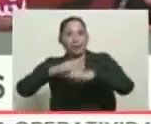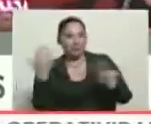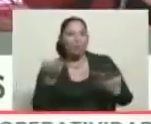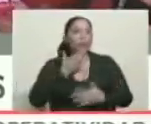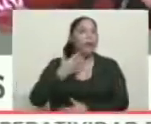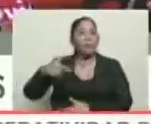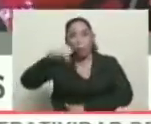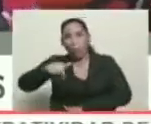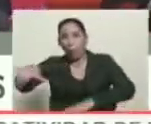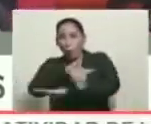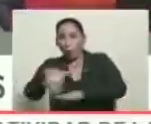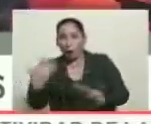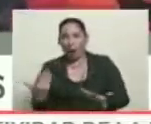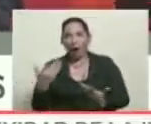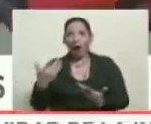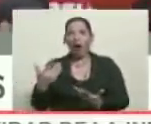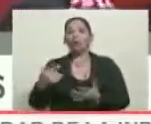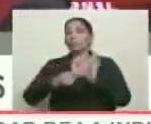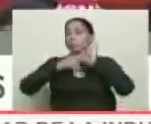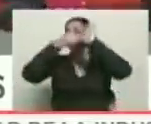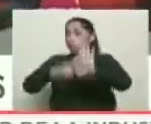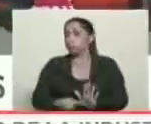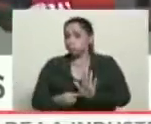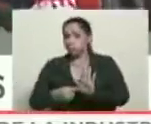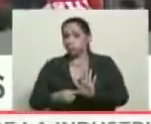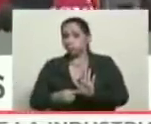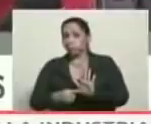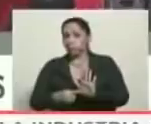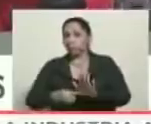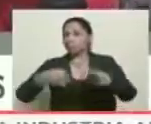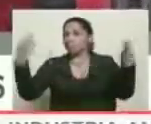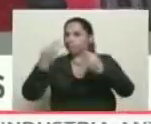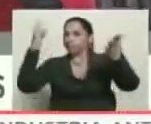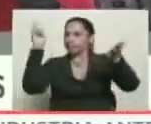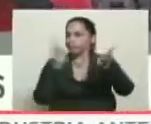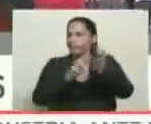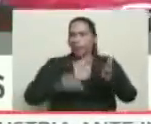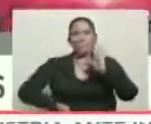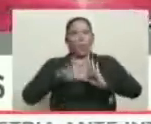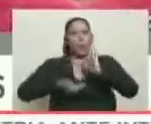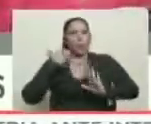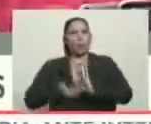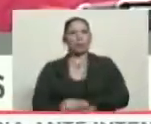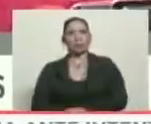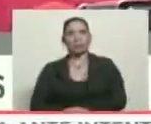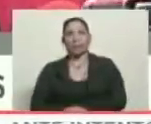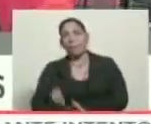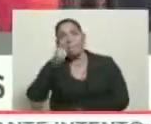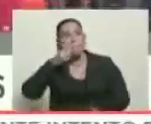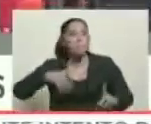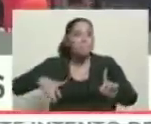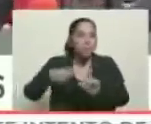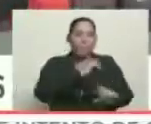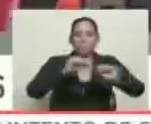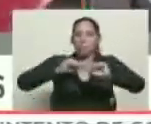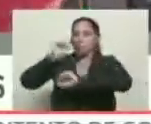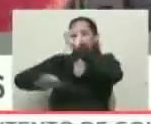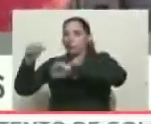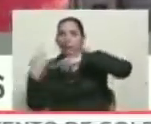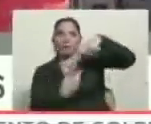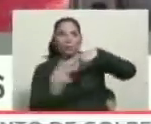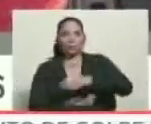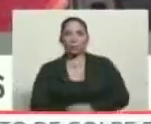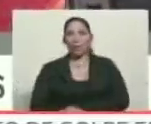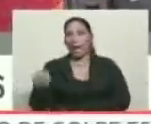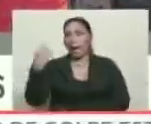la calle, así no lo quieran reflejar los grandes medios, la realidad es contundente. El pueblo se moviliza para defender la revolución bolivariana.